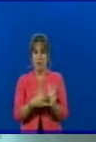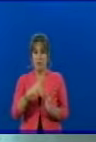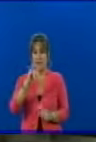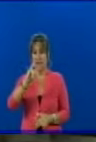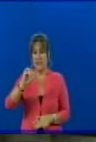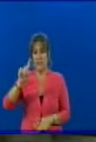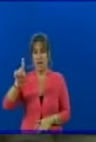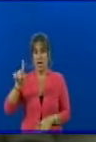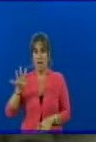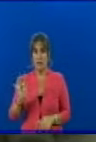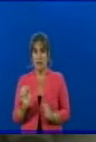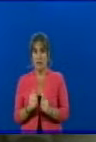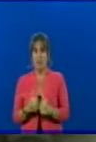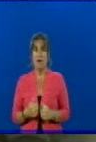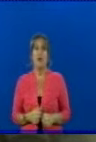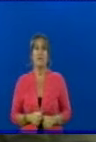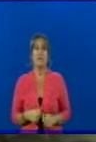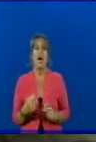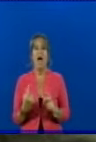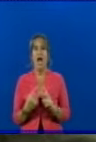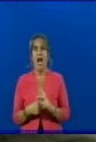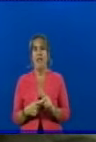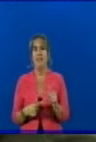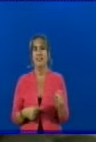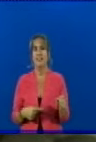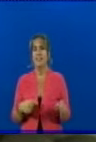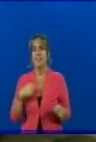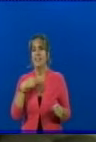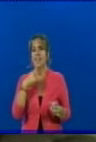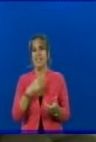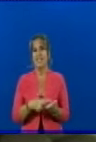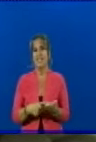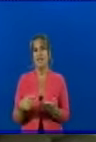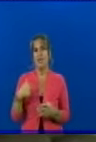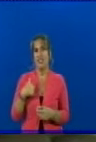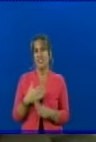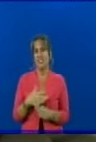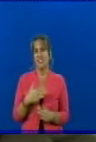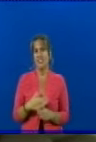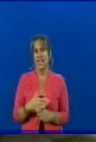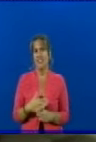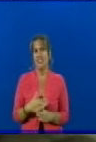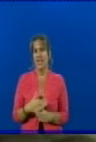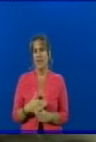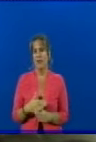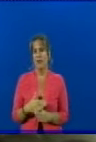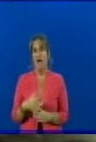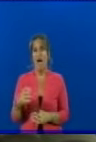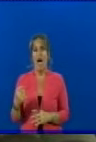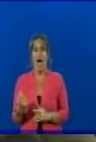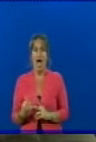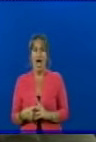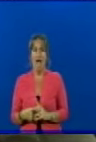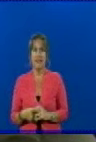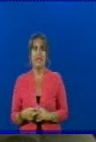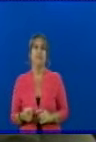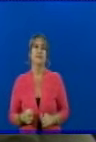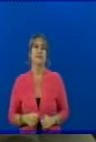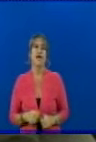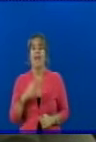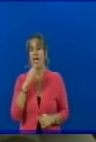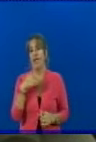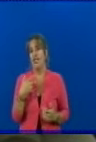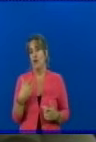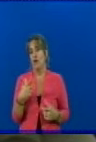5.614 panes. En este momento tenemos disponibilidad para esta semana completa aquí en Santiago de Cuba, como ahí. Y entonces